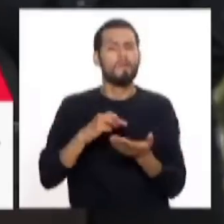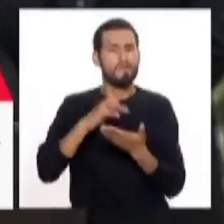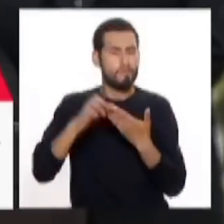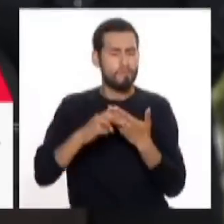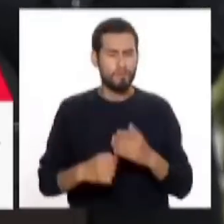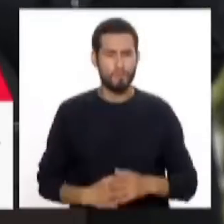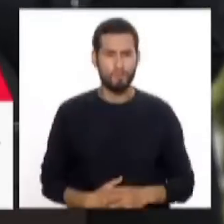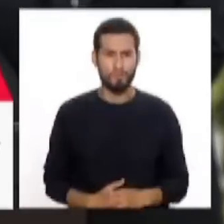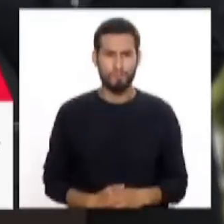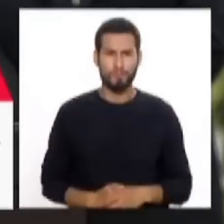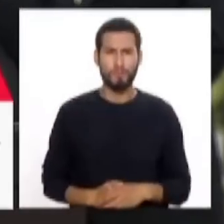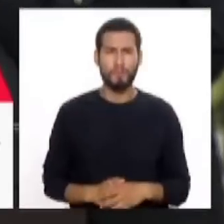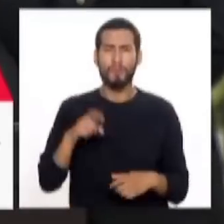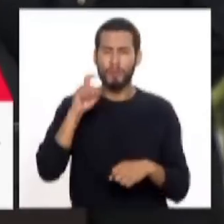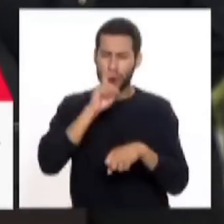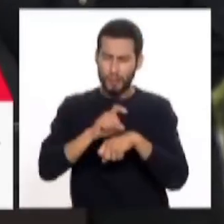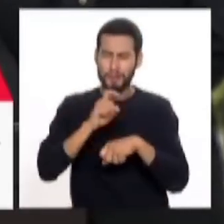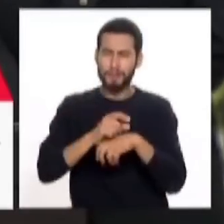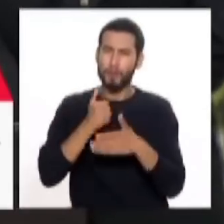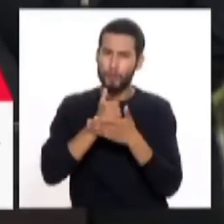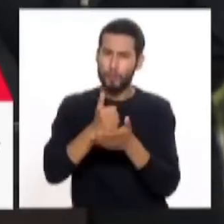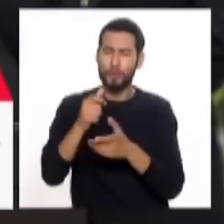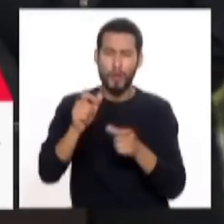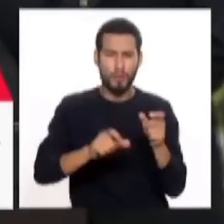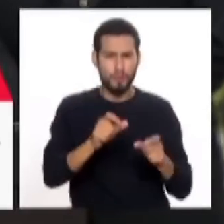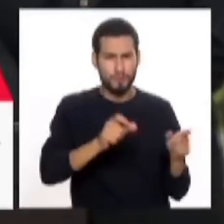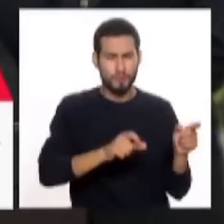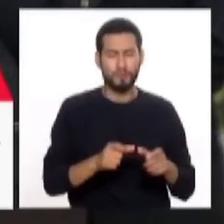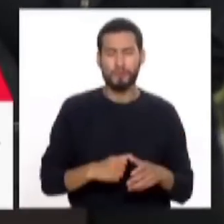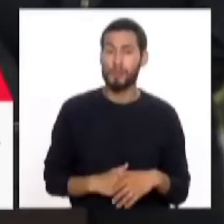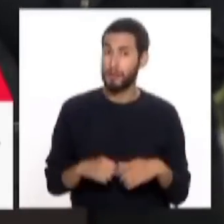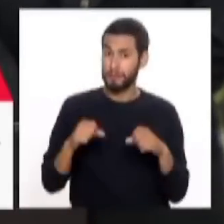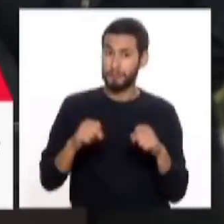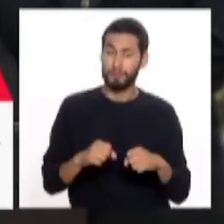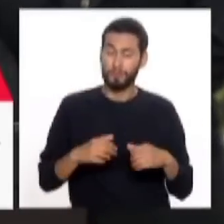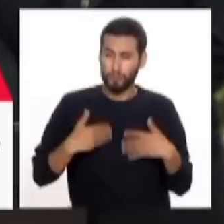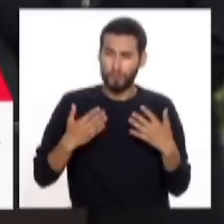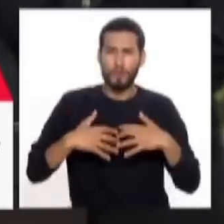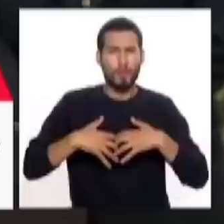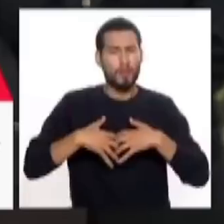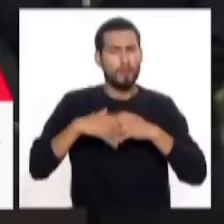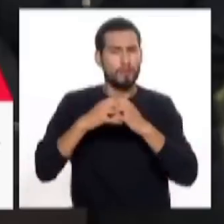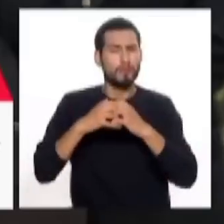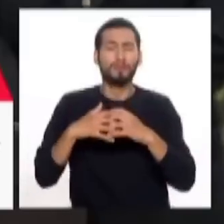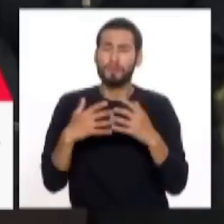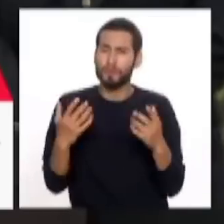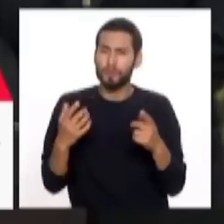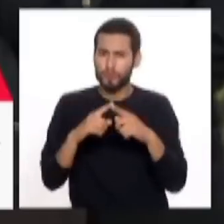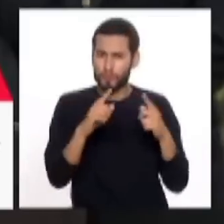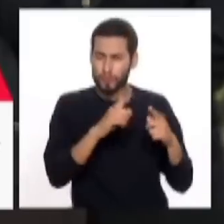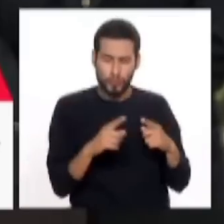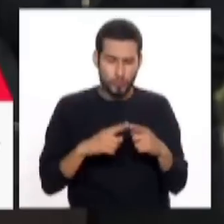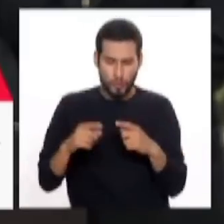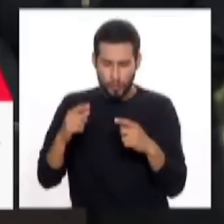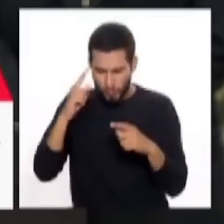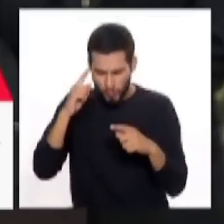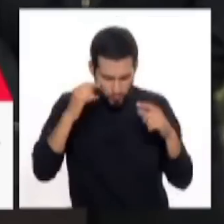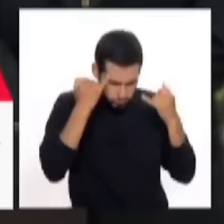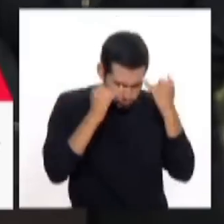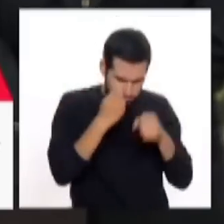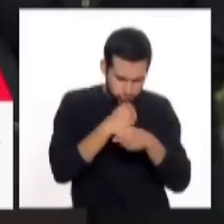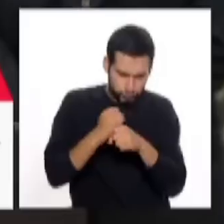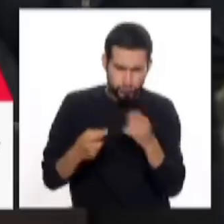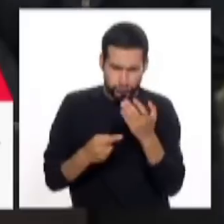generador de la doctrina de ayuda humanitaria que nos permite fortalecer las capacidades logísticas de